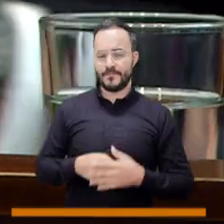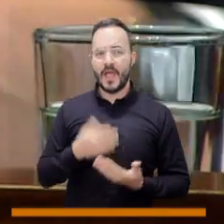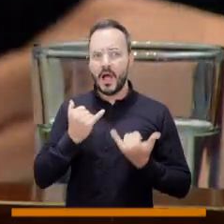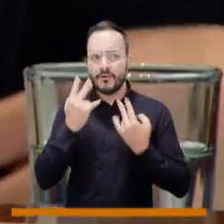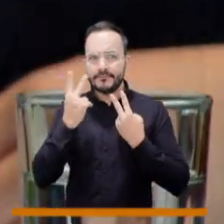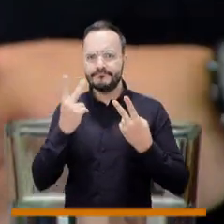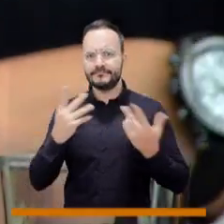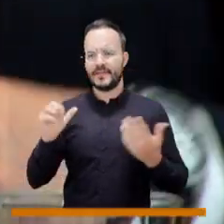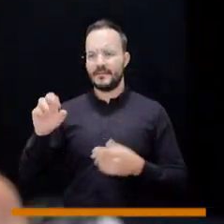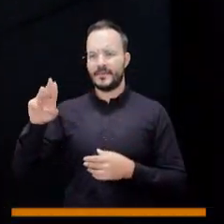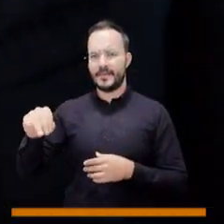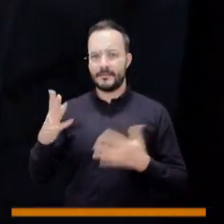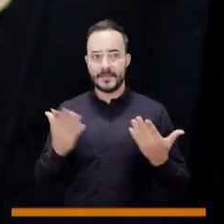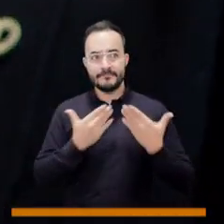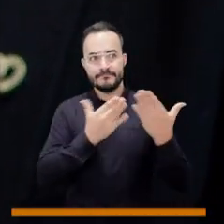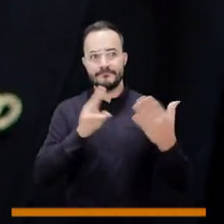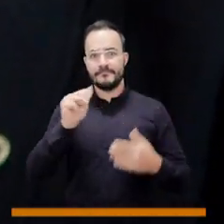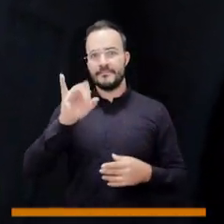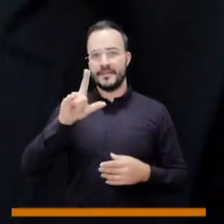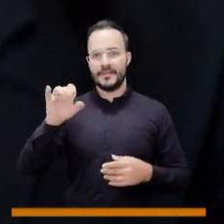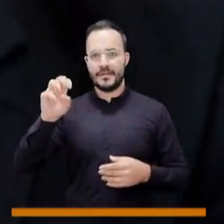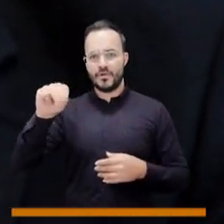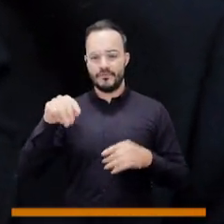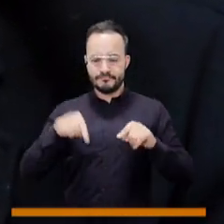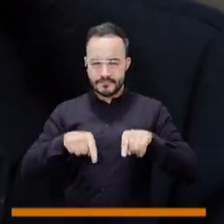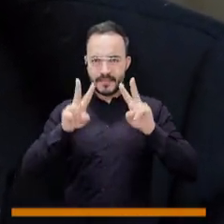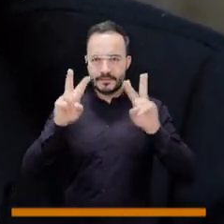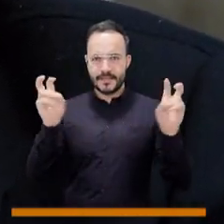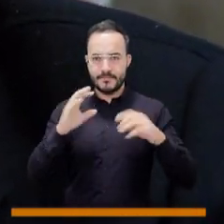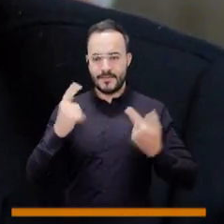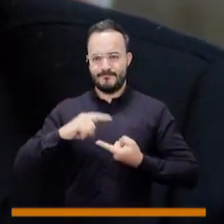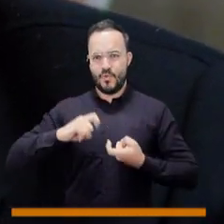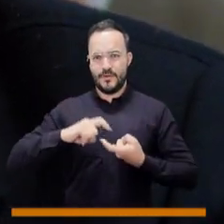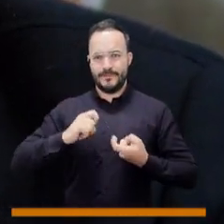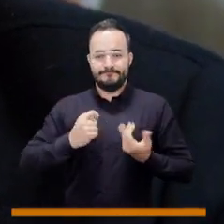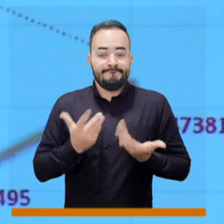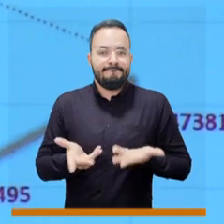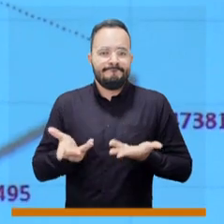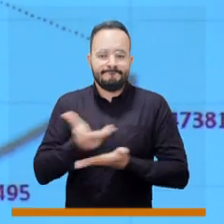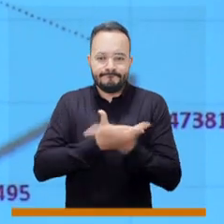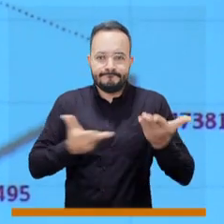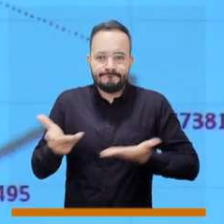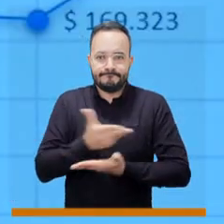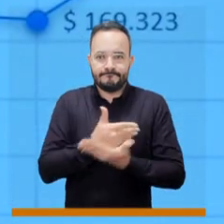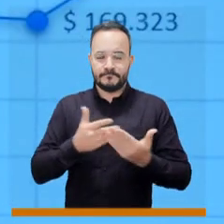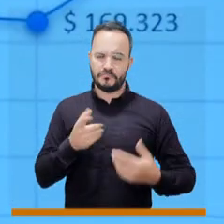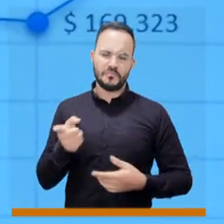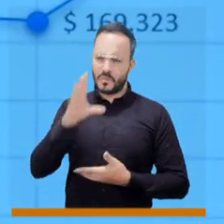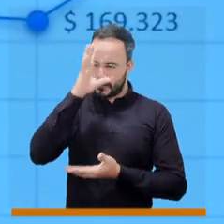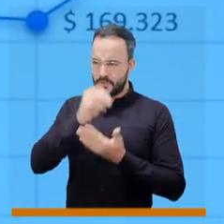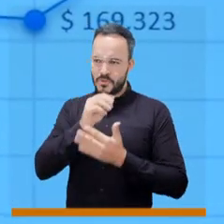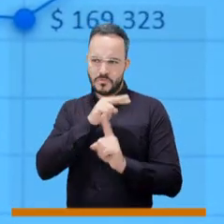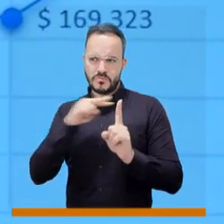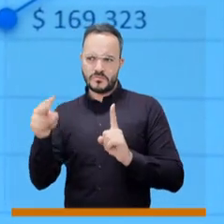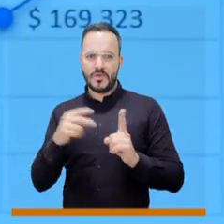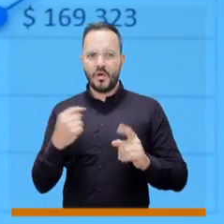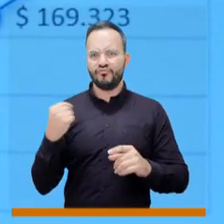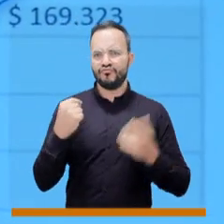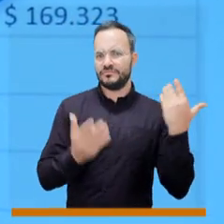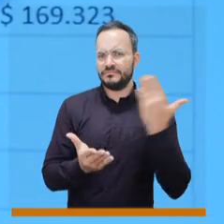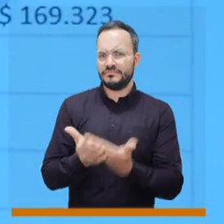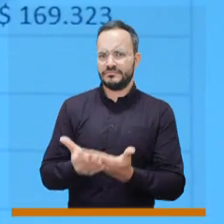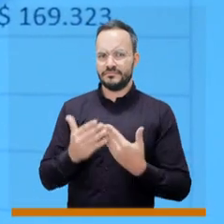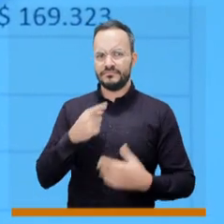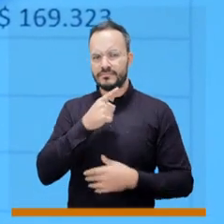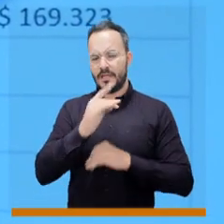la negociación con la multinacional Millicom. ¿Cuál es la mirada que tienen ustedes corporados ante las últimas ofertas que hizo